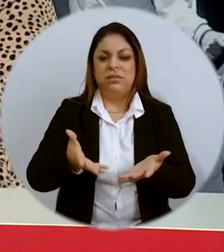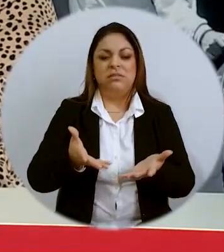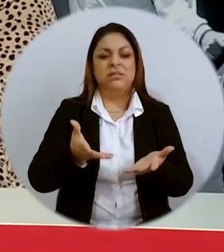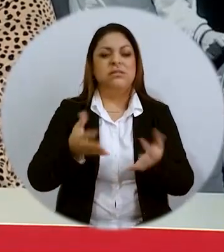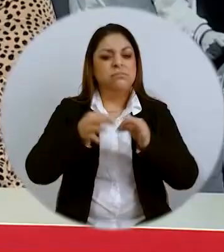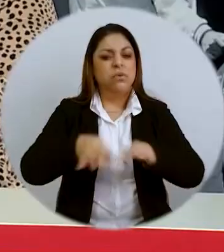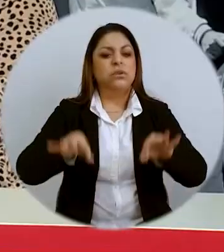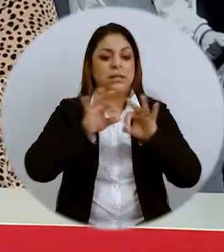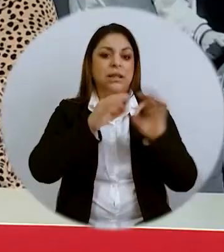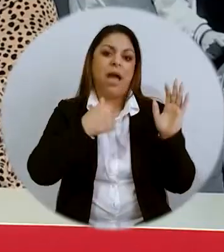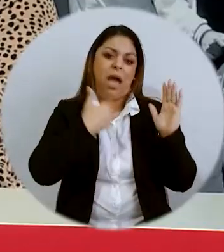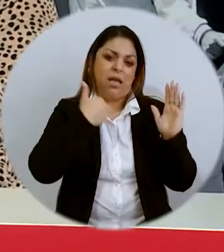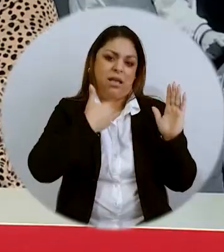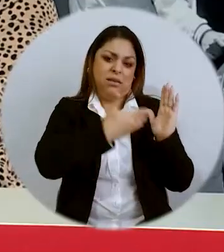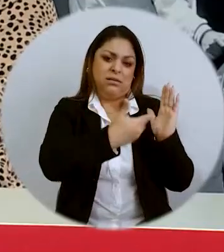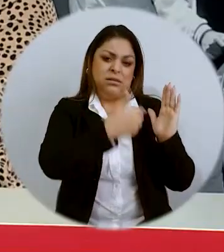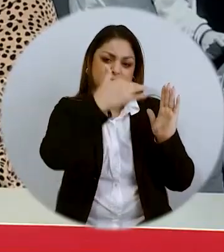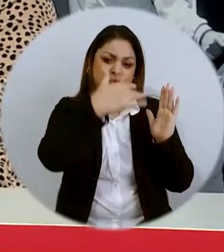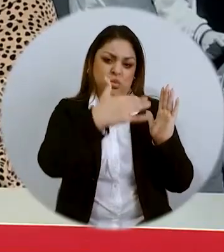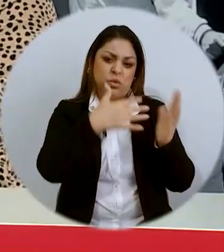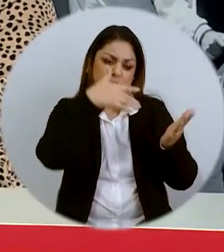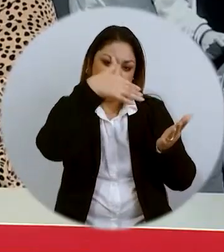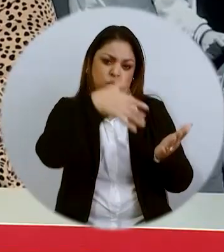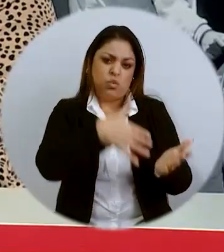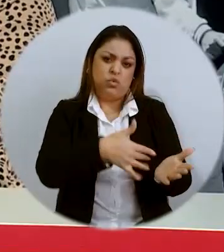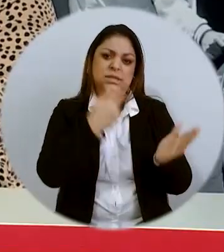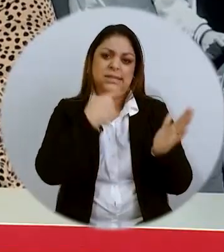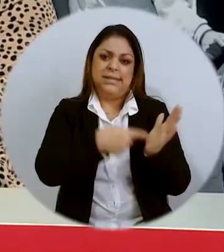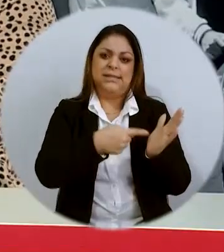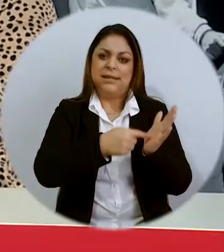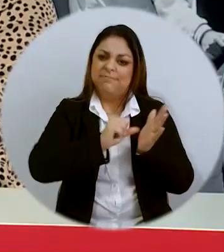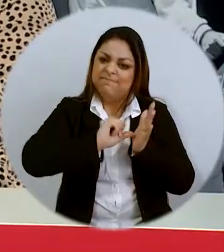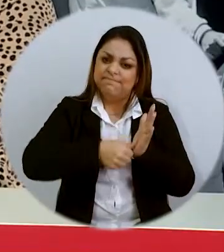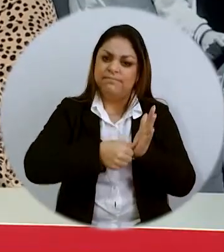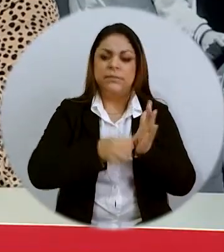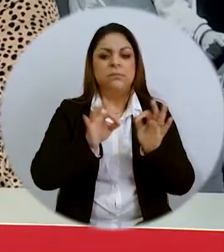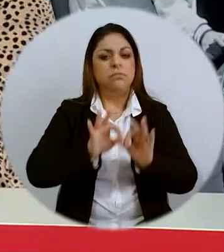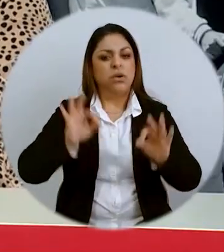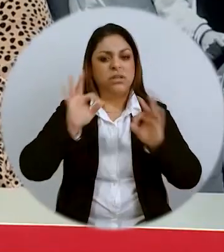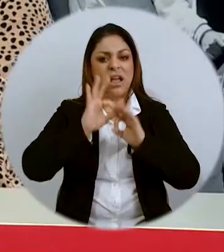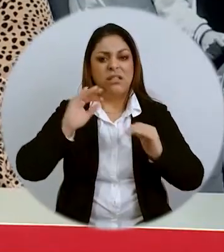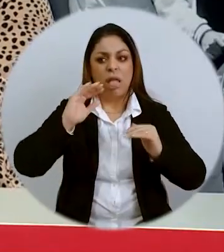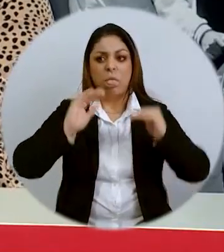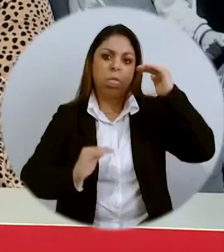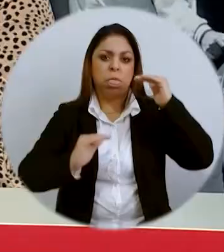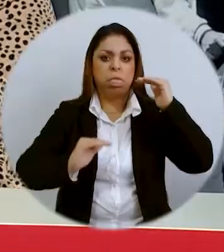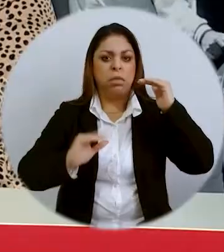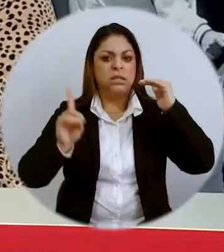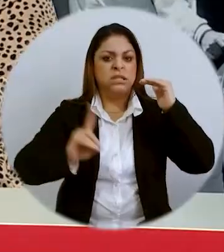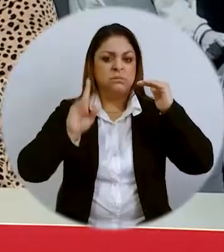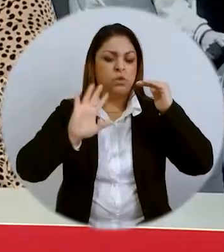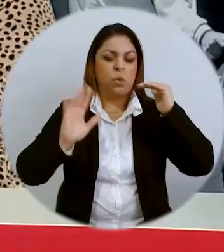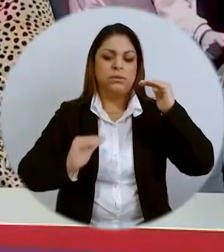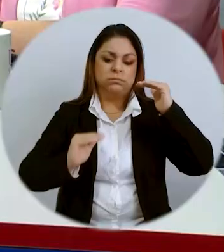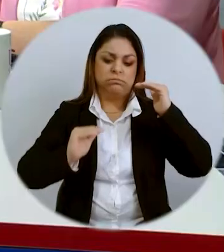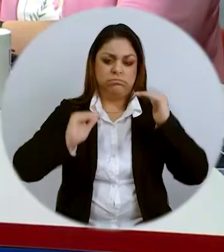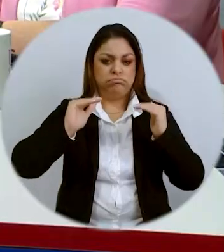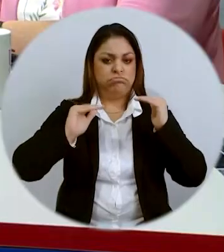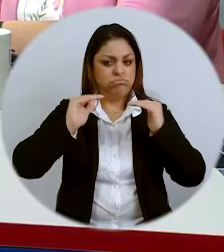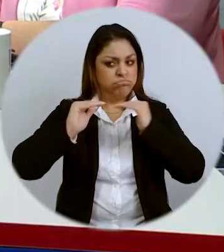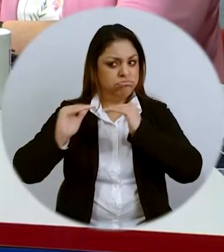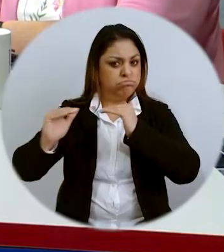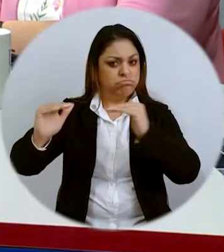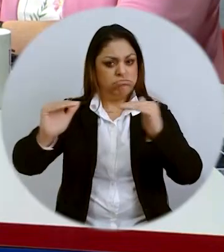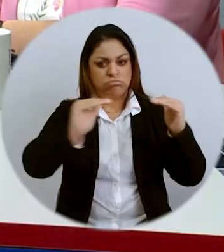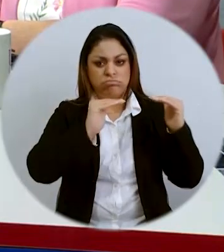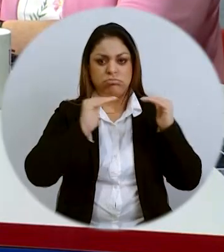también los estudios hacen hincapié en eso, ¿verdad? De que sí es necesario que se cierre esa brecha digital, pero también es necesario que